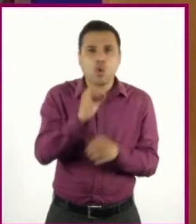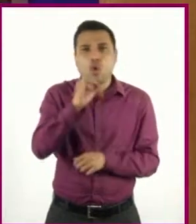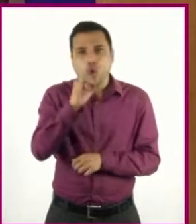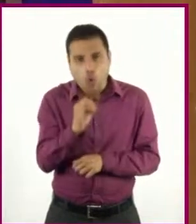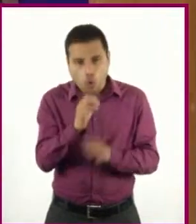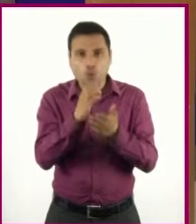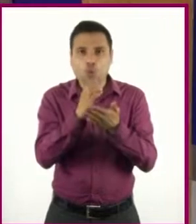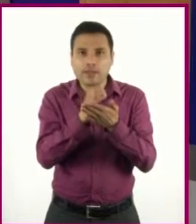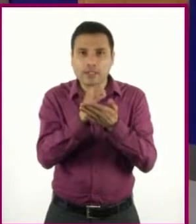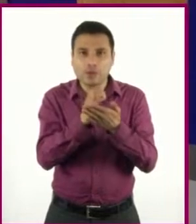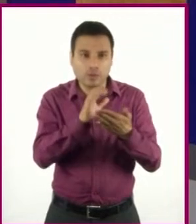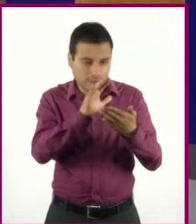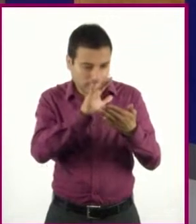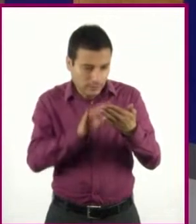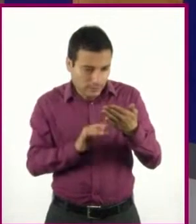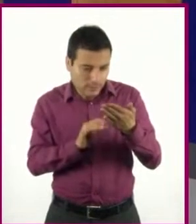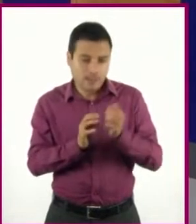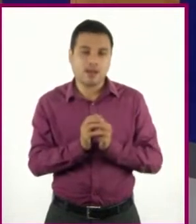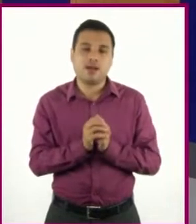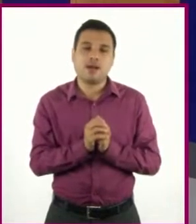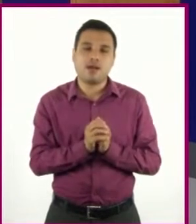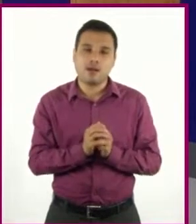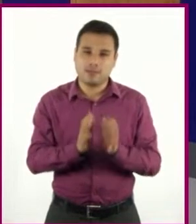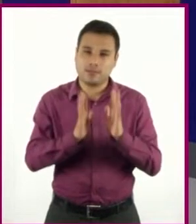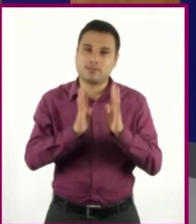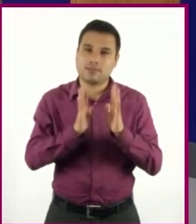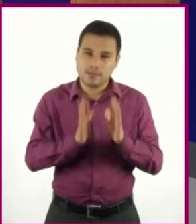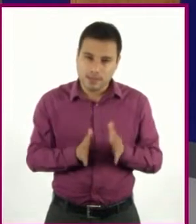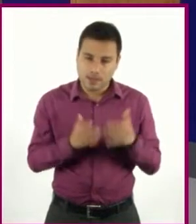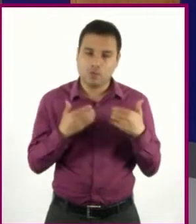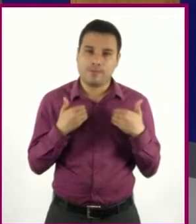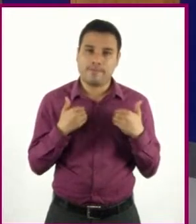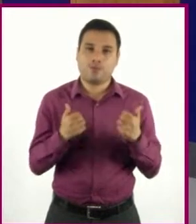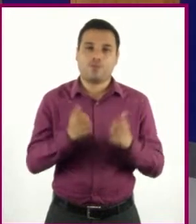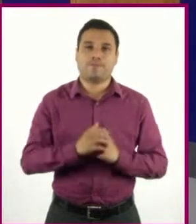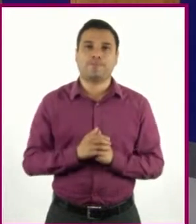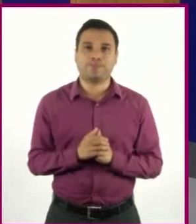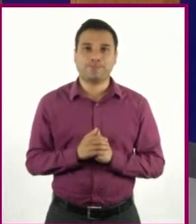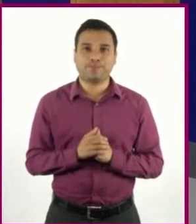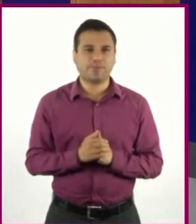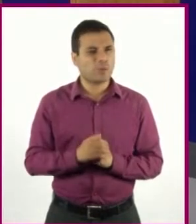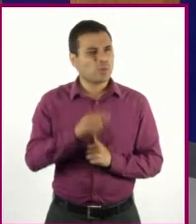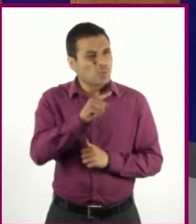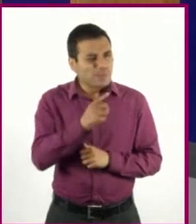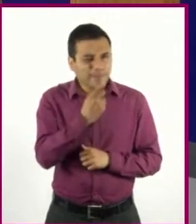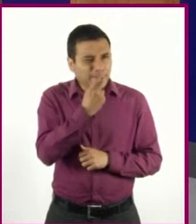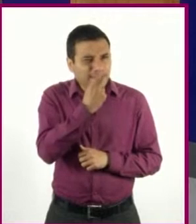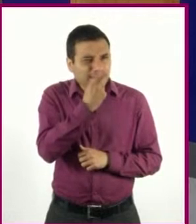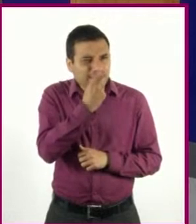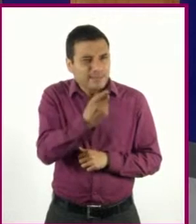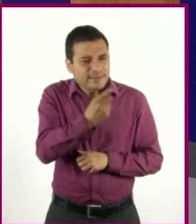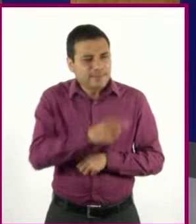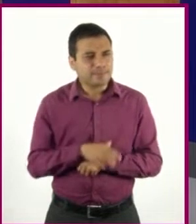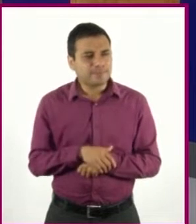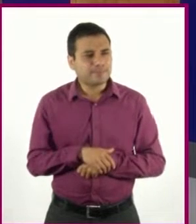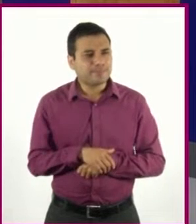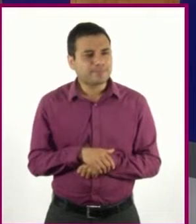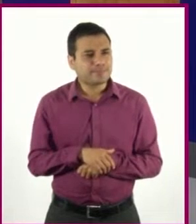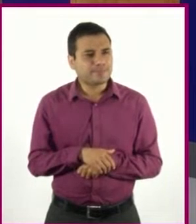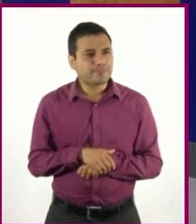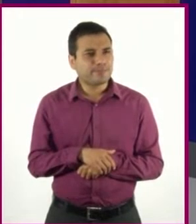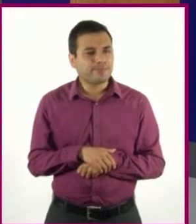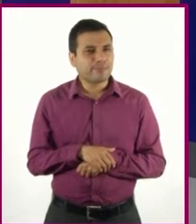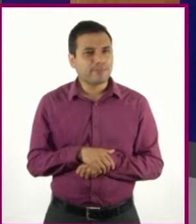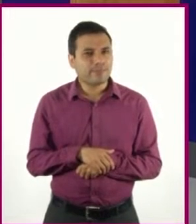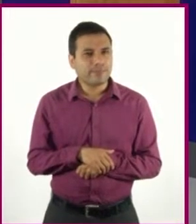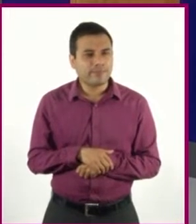su libro de texto y revisar sus apuntes. Decías en la introducción de esta sesión